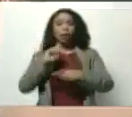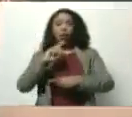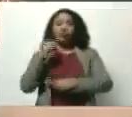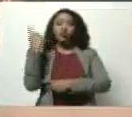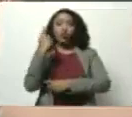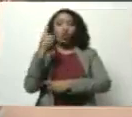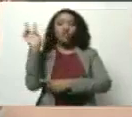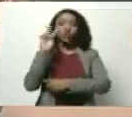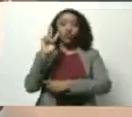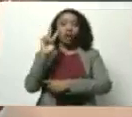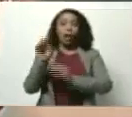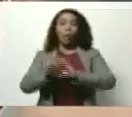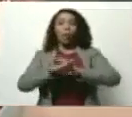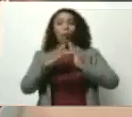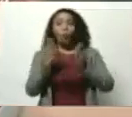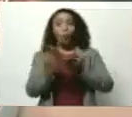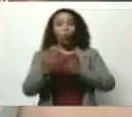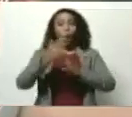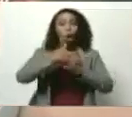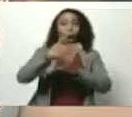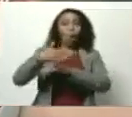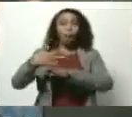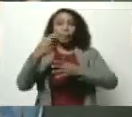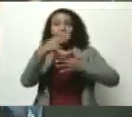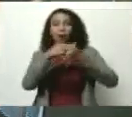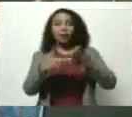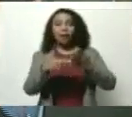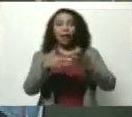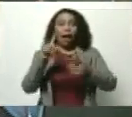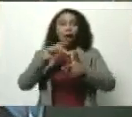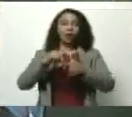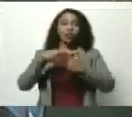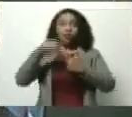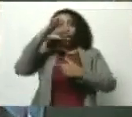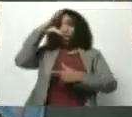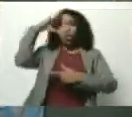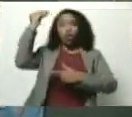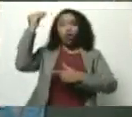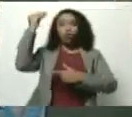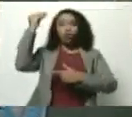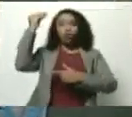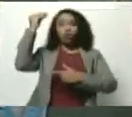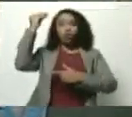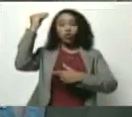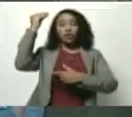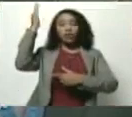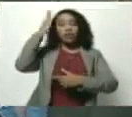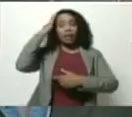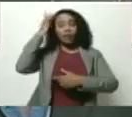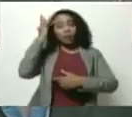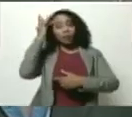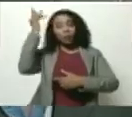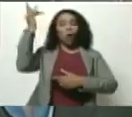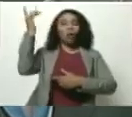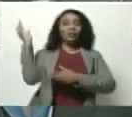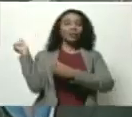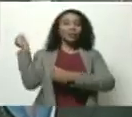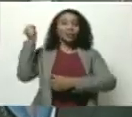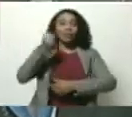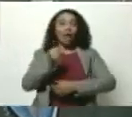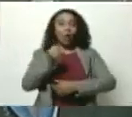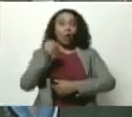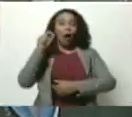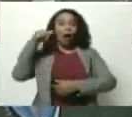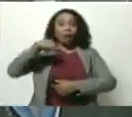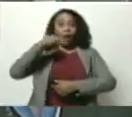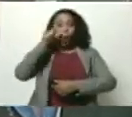venezuela sino al resto del mundo en fin más entonces dios de su infinita sabiduría trajo a pérez alfonso a este